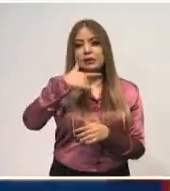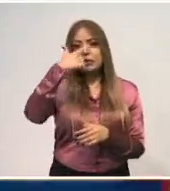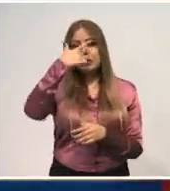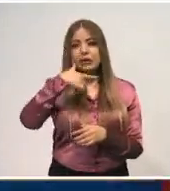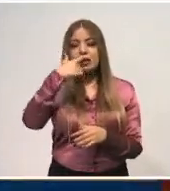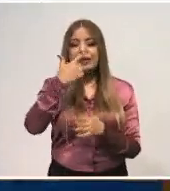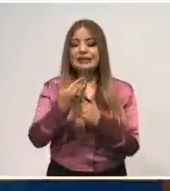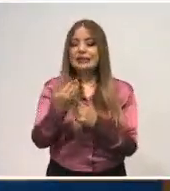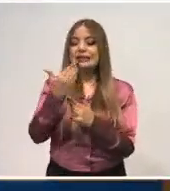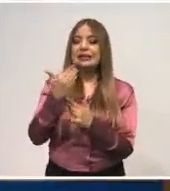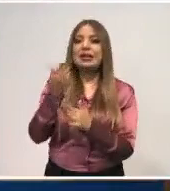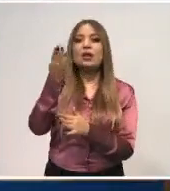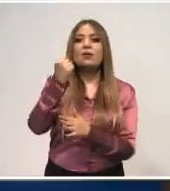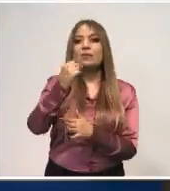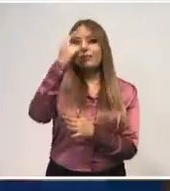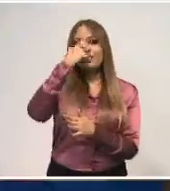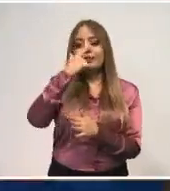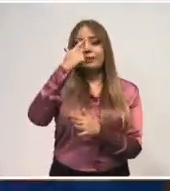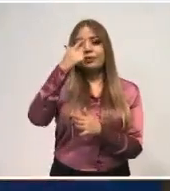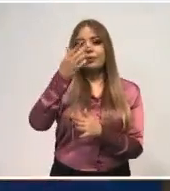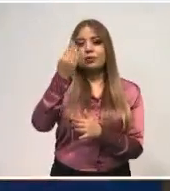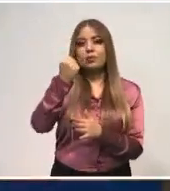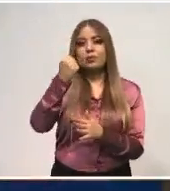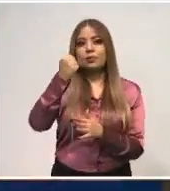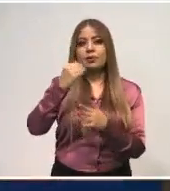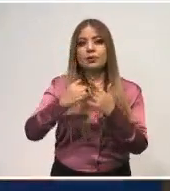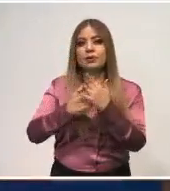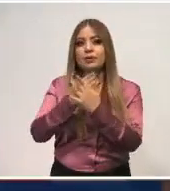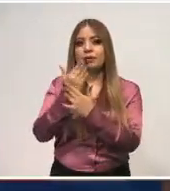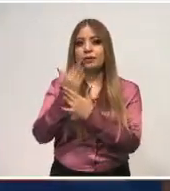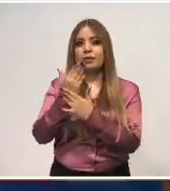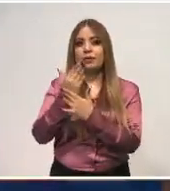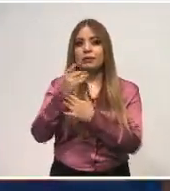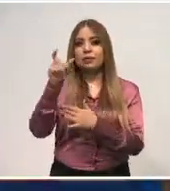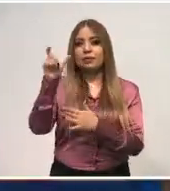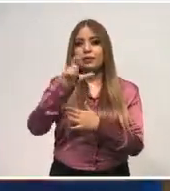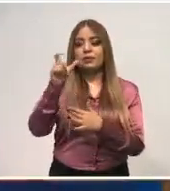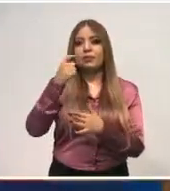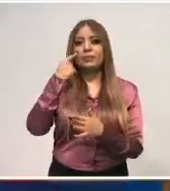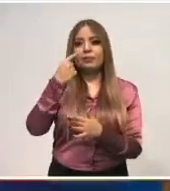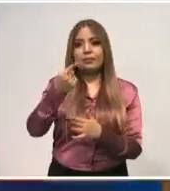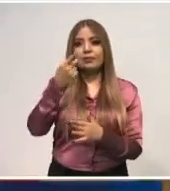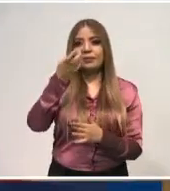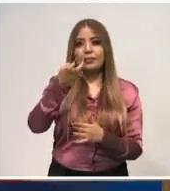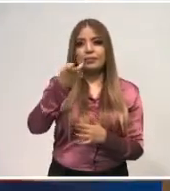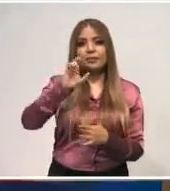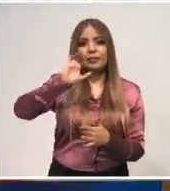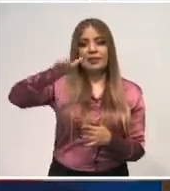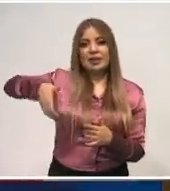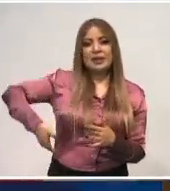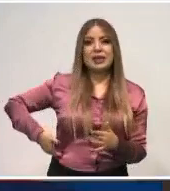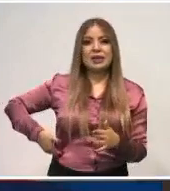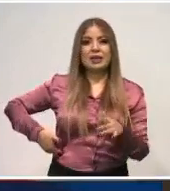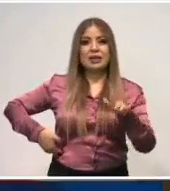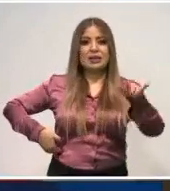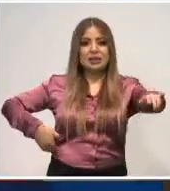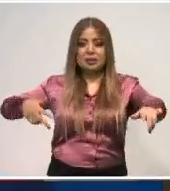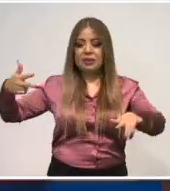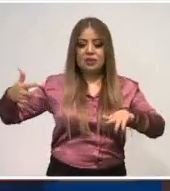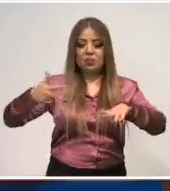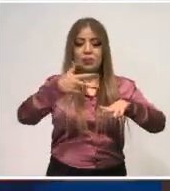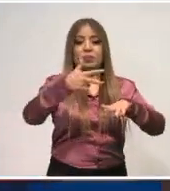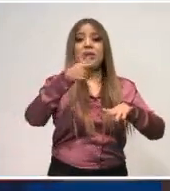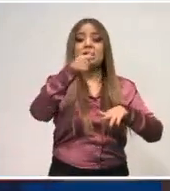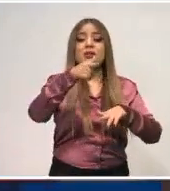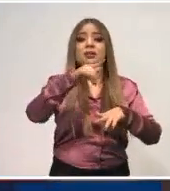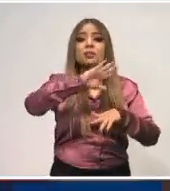8:53 antes de las 9 de la mañana, cuando se registra este desafortunado percance donde fallecen 3